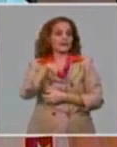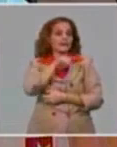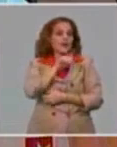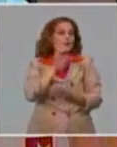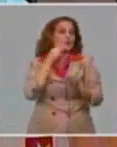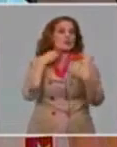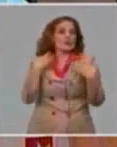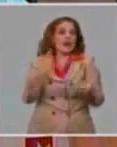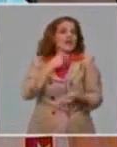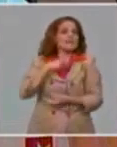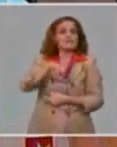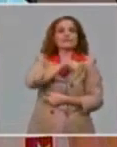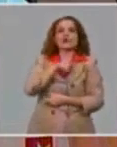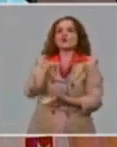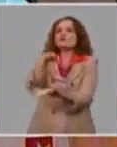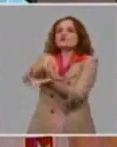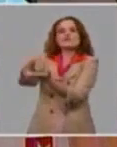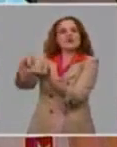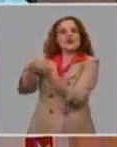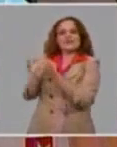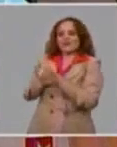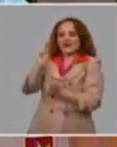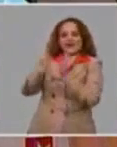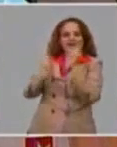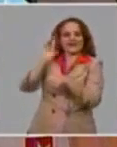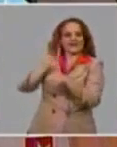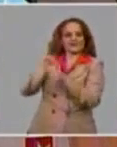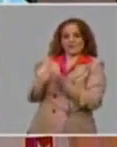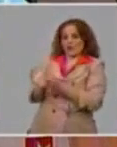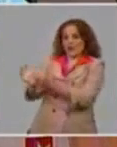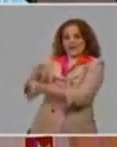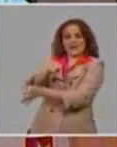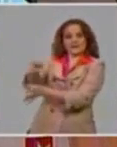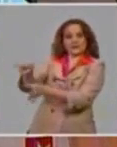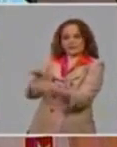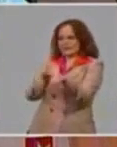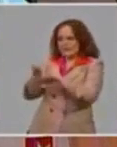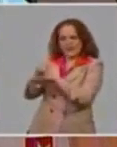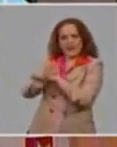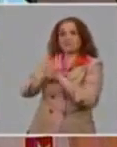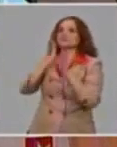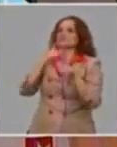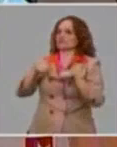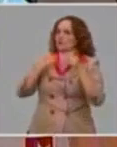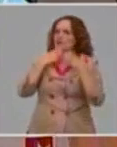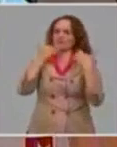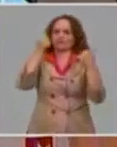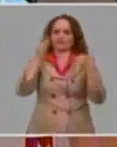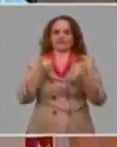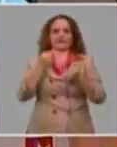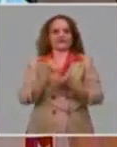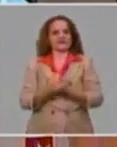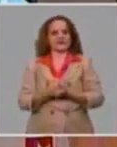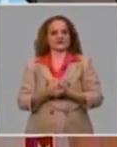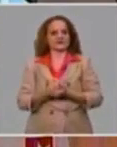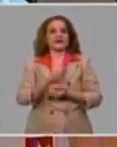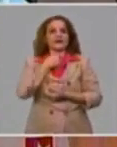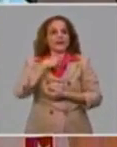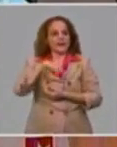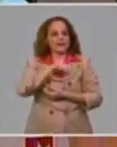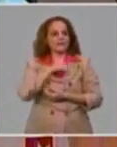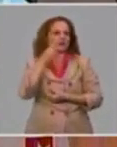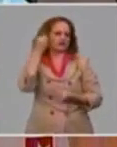aislamiento. Nosotros cumplimos las medidas indicadas por los consejos de defensa territoriales, por el Ministerio de Salud